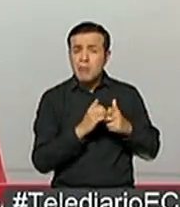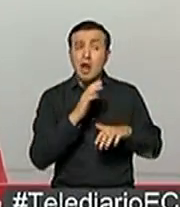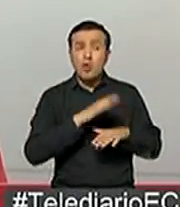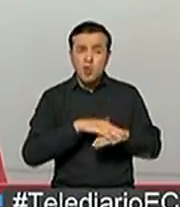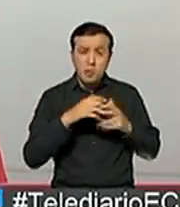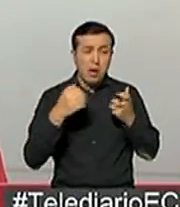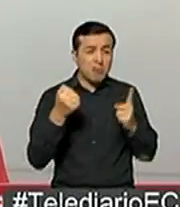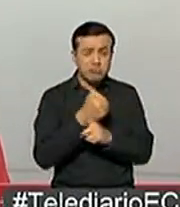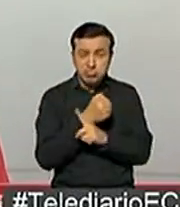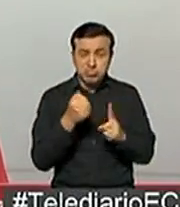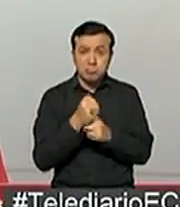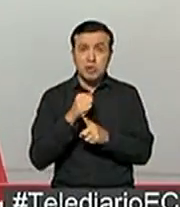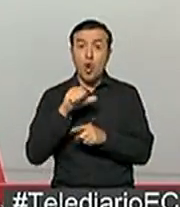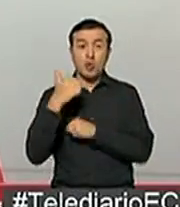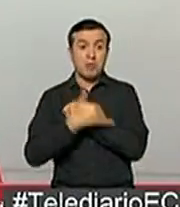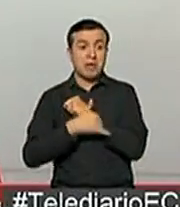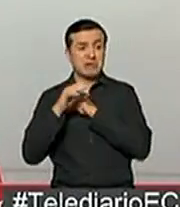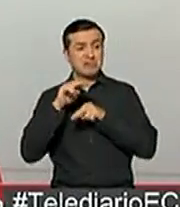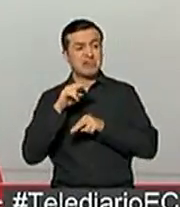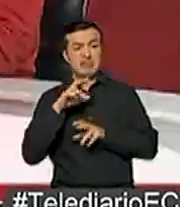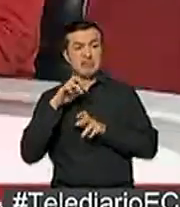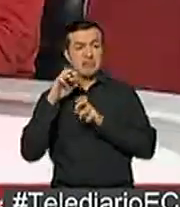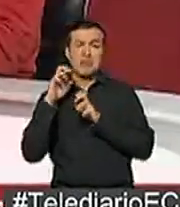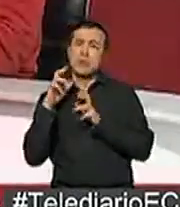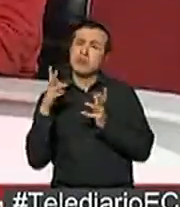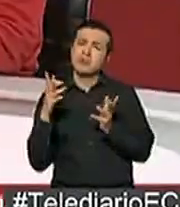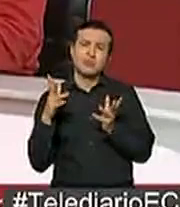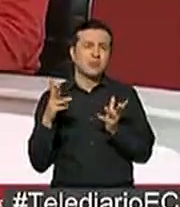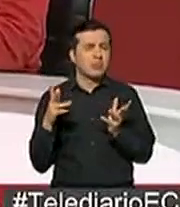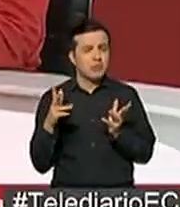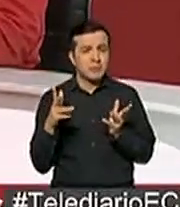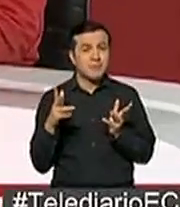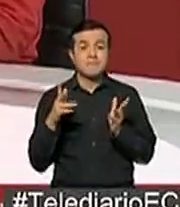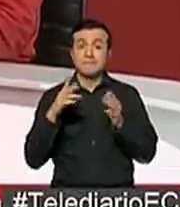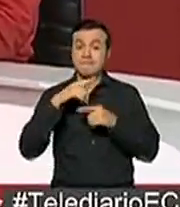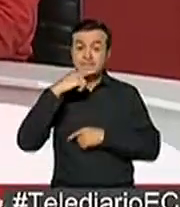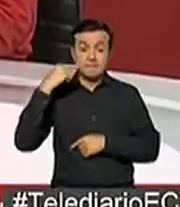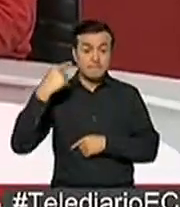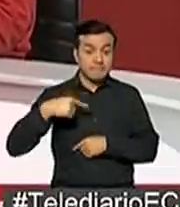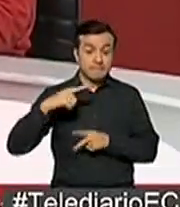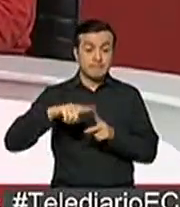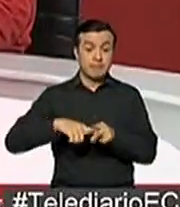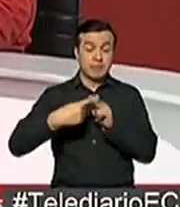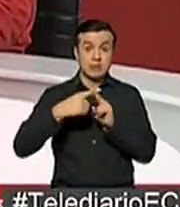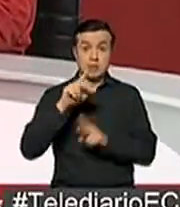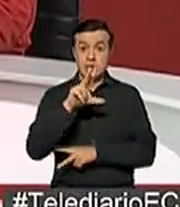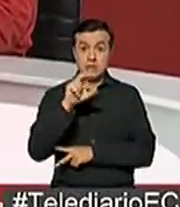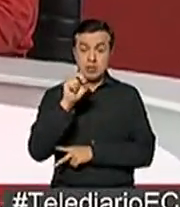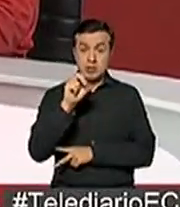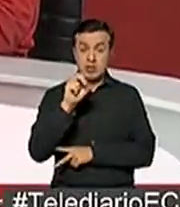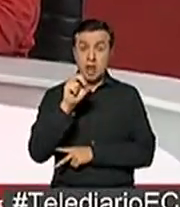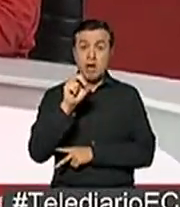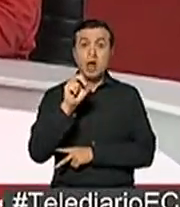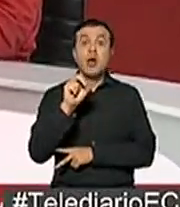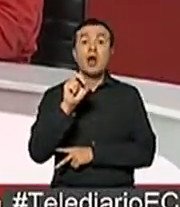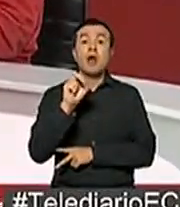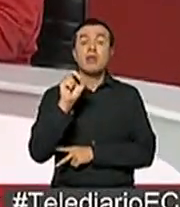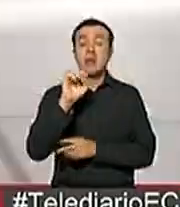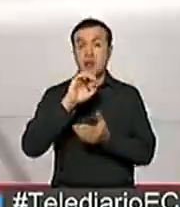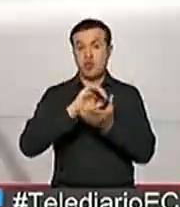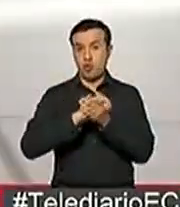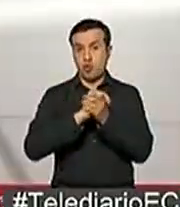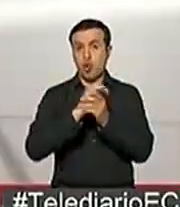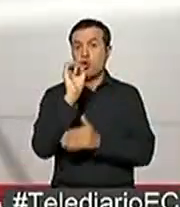como lo mencioné anteriormente bueno este feriado de inicios de noviembre por independencia de cuenca y